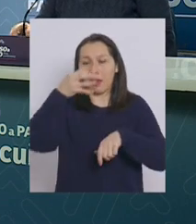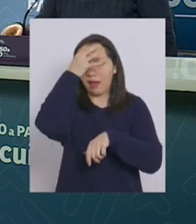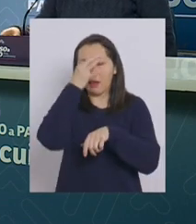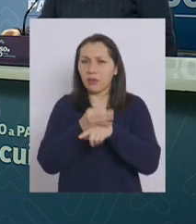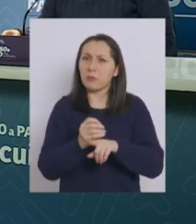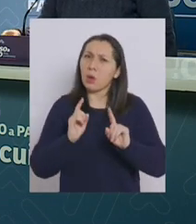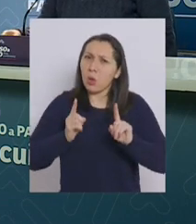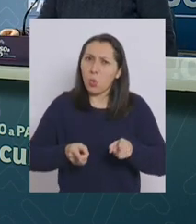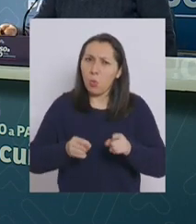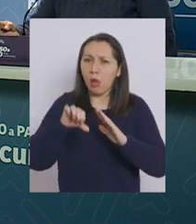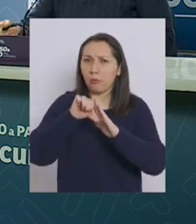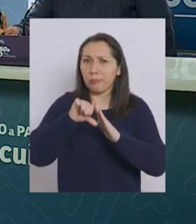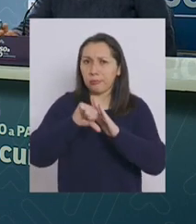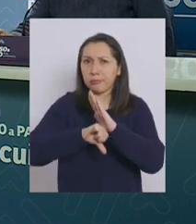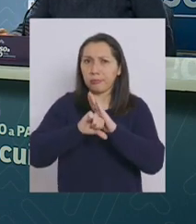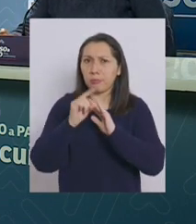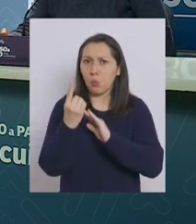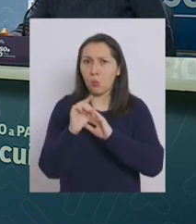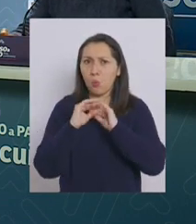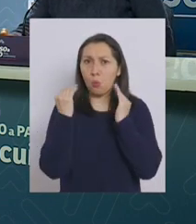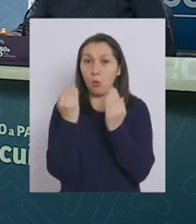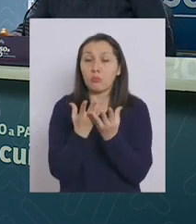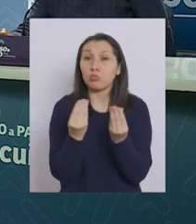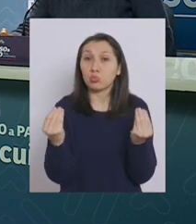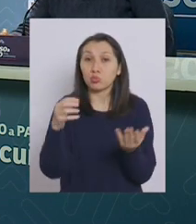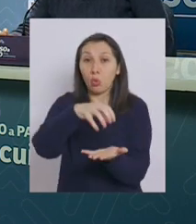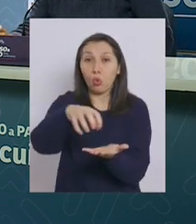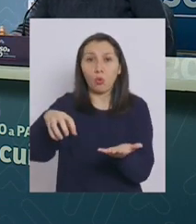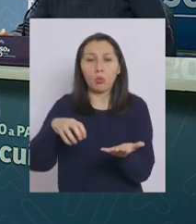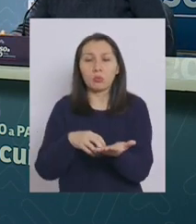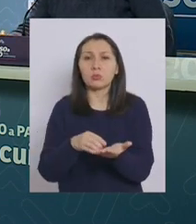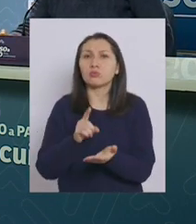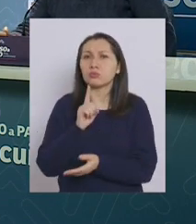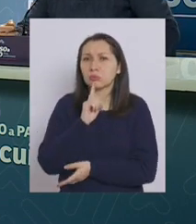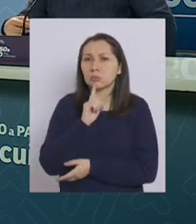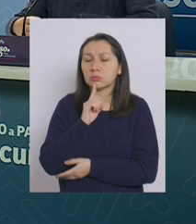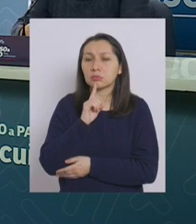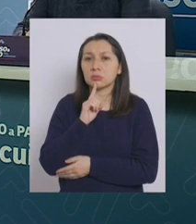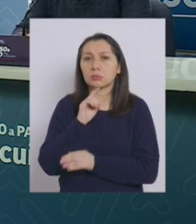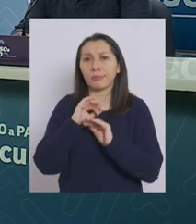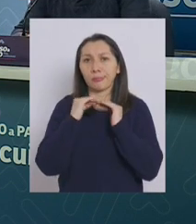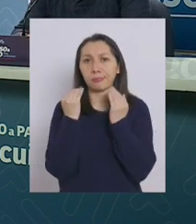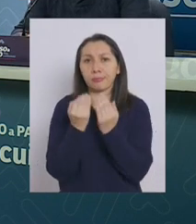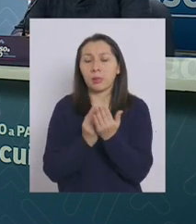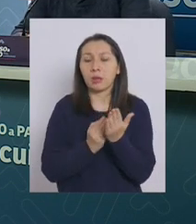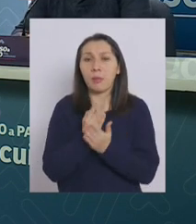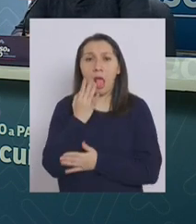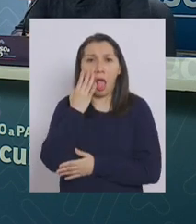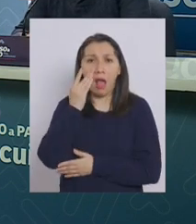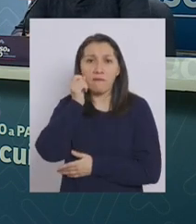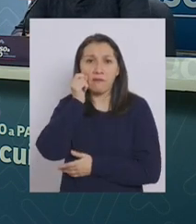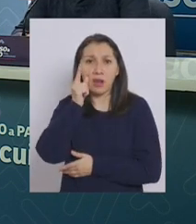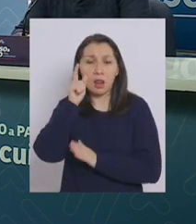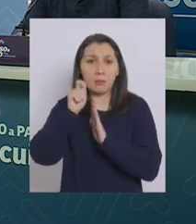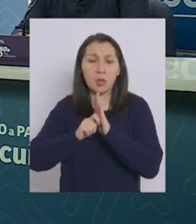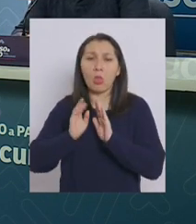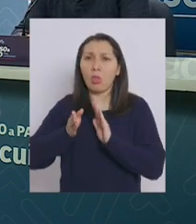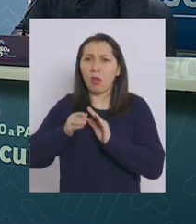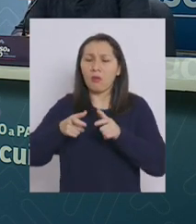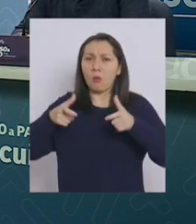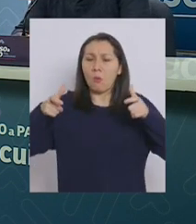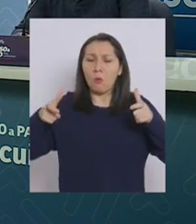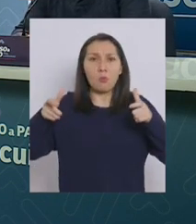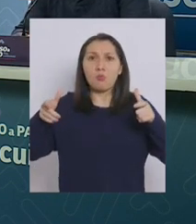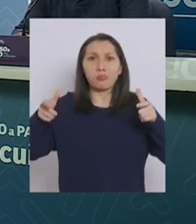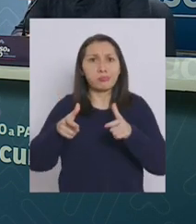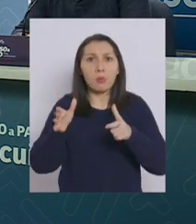a pesar de estar en cuarentena, se ha visto que muchas comunas del país se encuentran en confinamiento desde abril y aún así no bajan sus casos, y